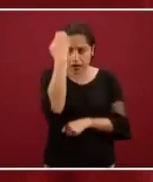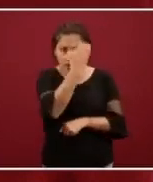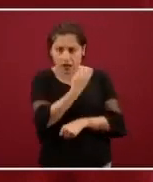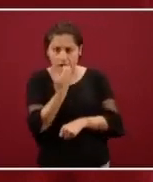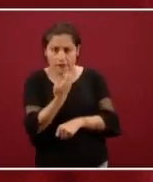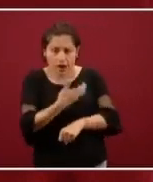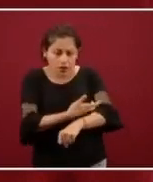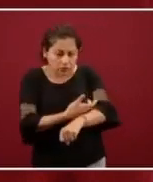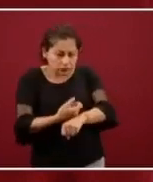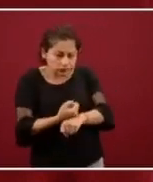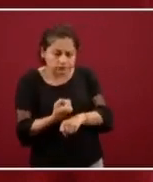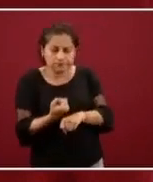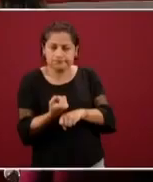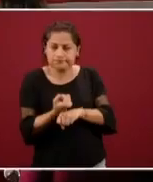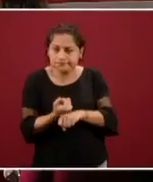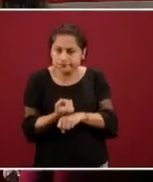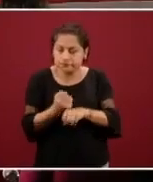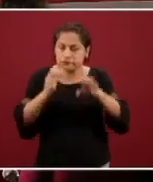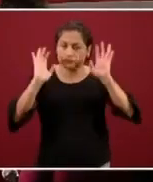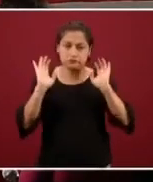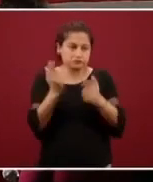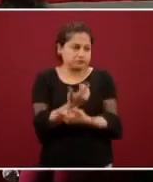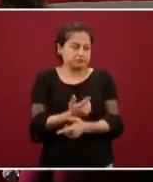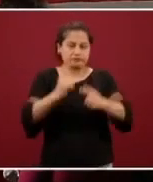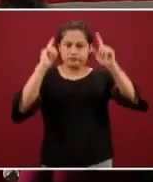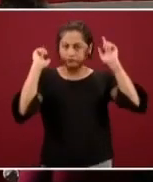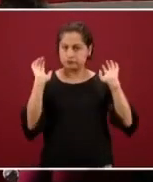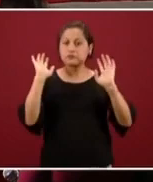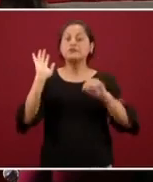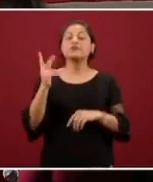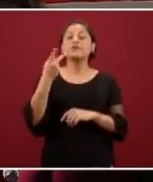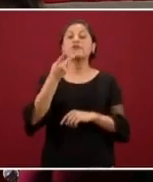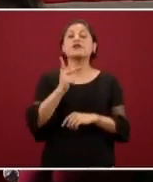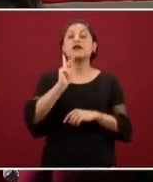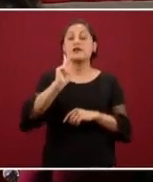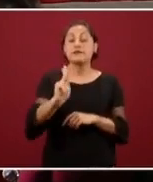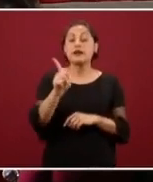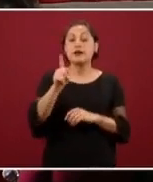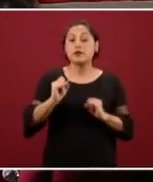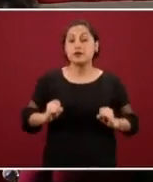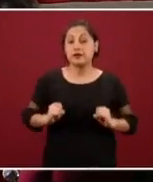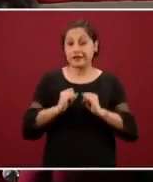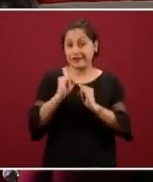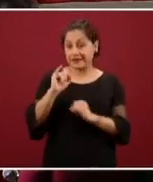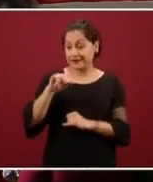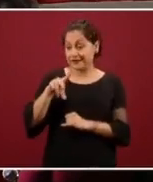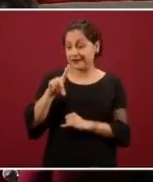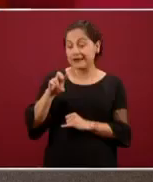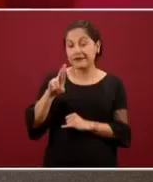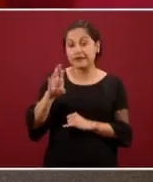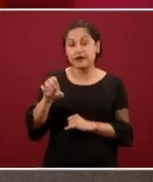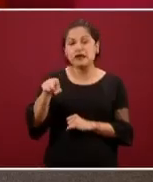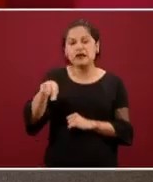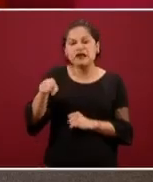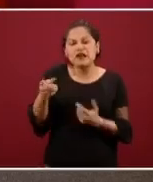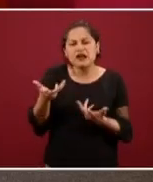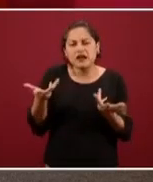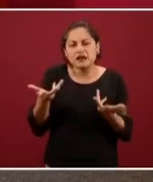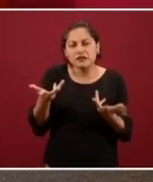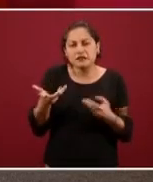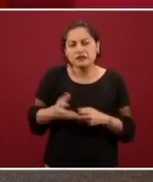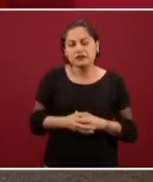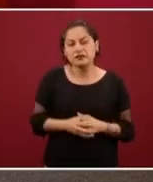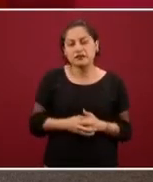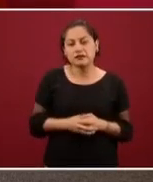tiene, es un país libre. Pero el Instituto de Diagnóstico y Referencia Epidemiológicos lo que hace es